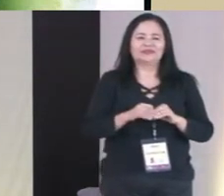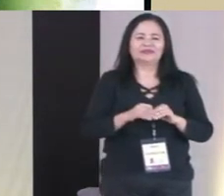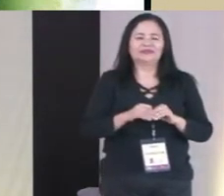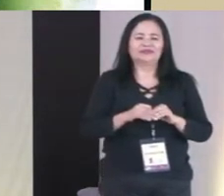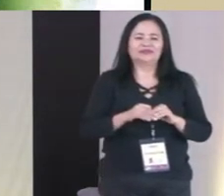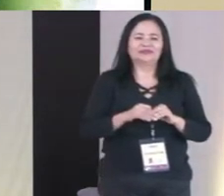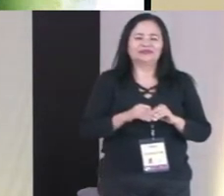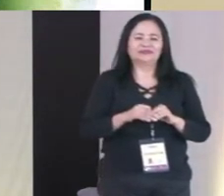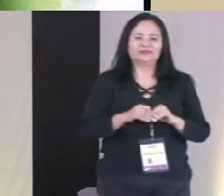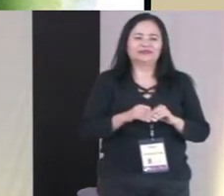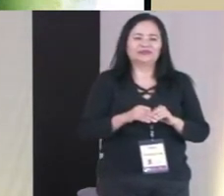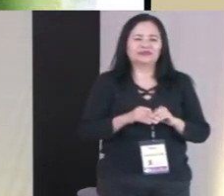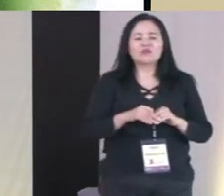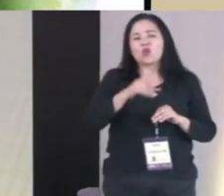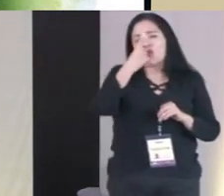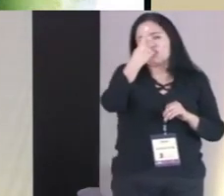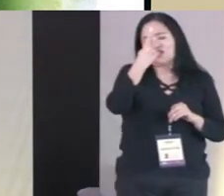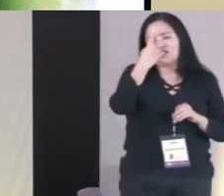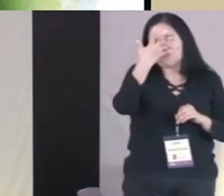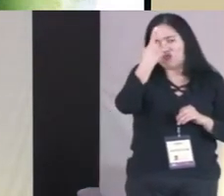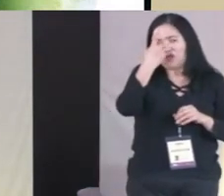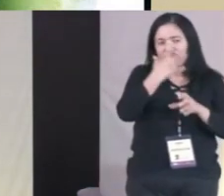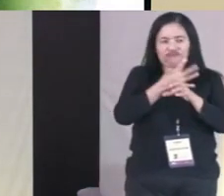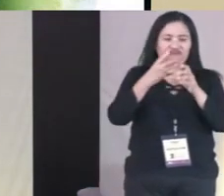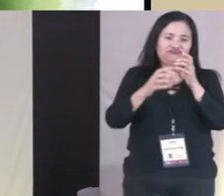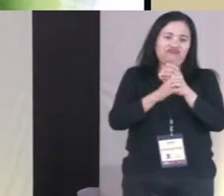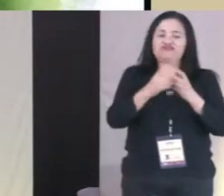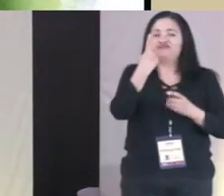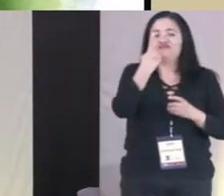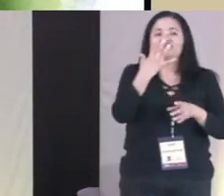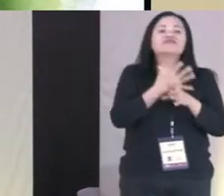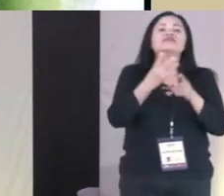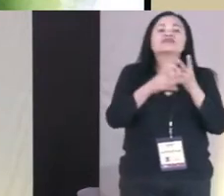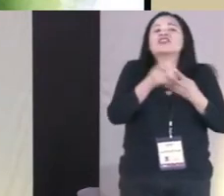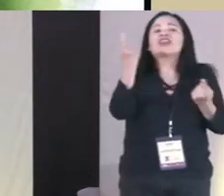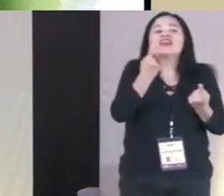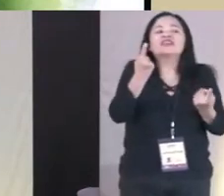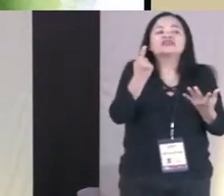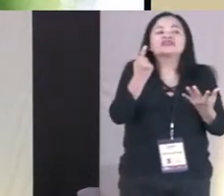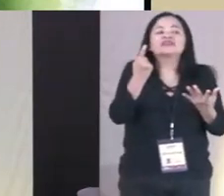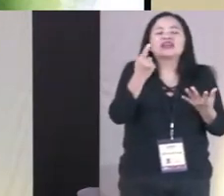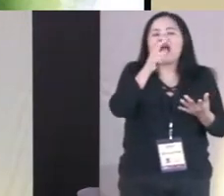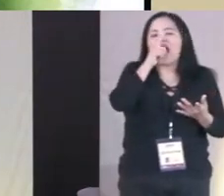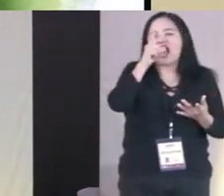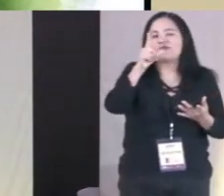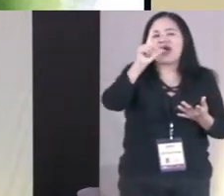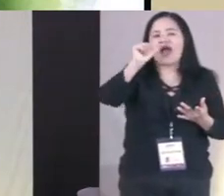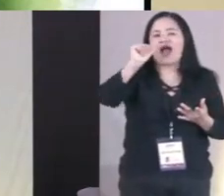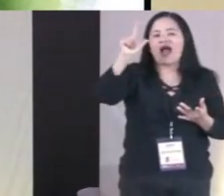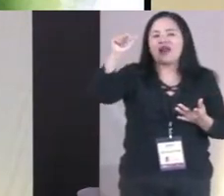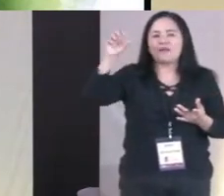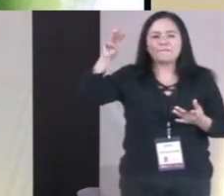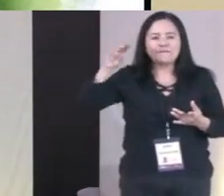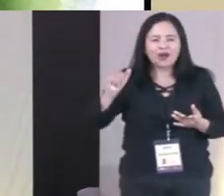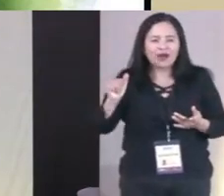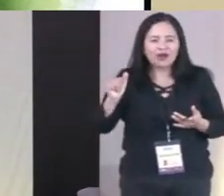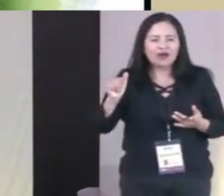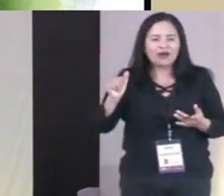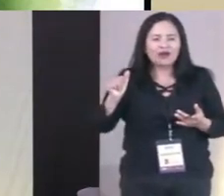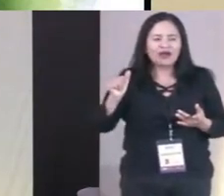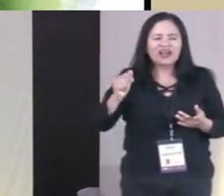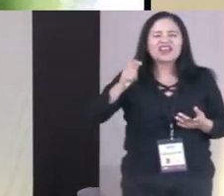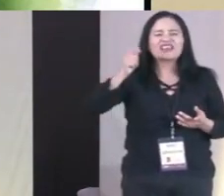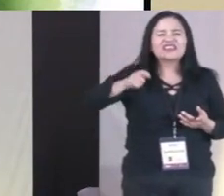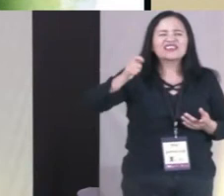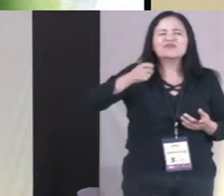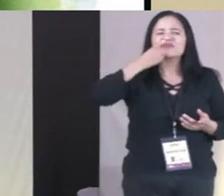conservar algo de Cortés. Y ese algo, pues era el alma. Y la clave me la dio